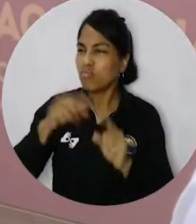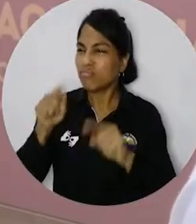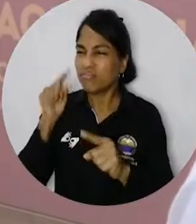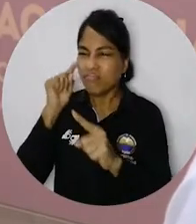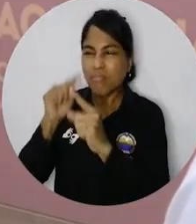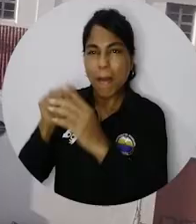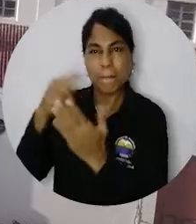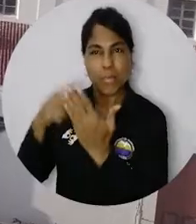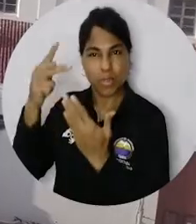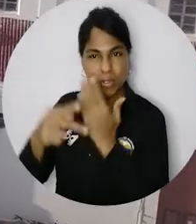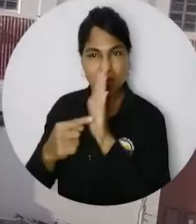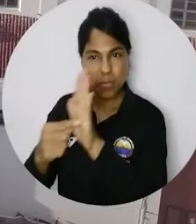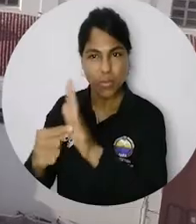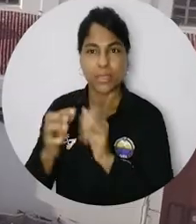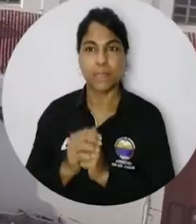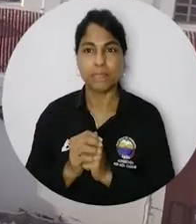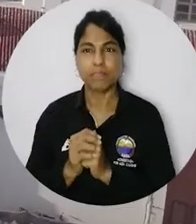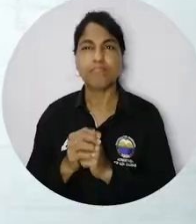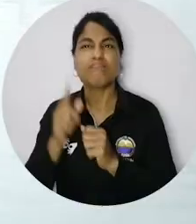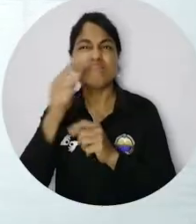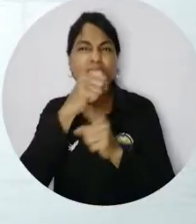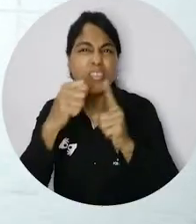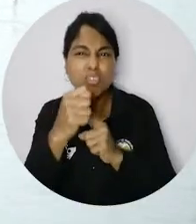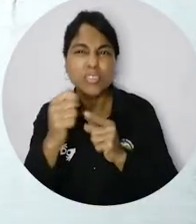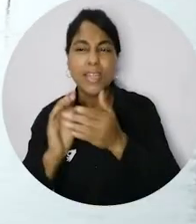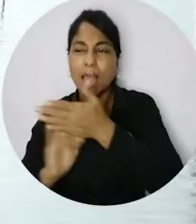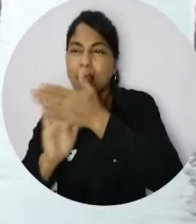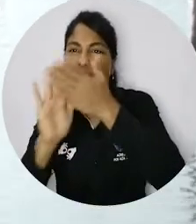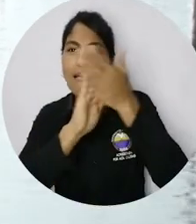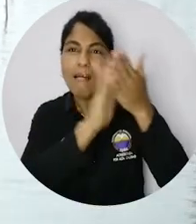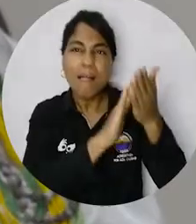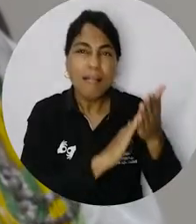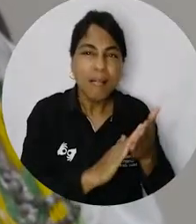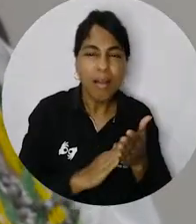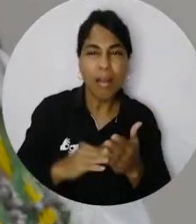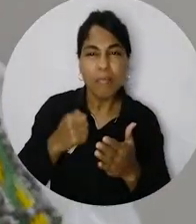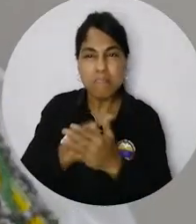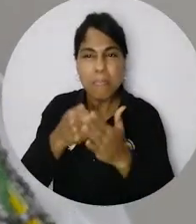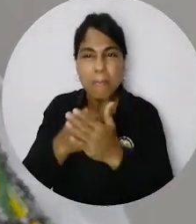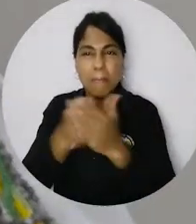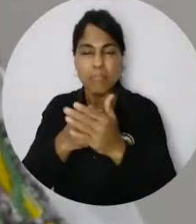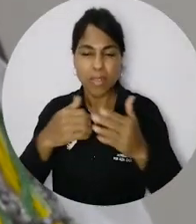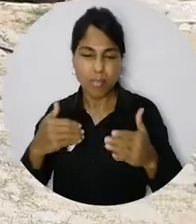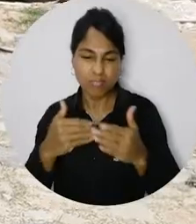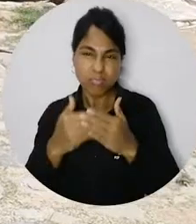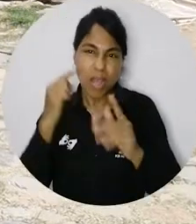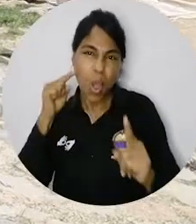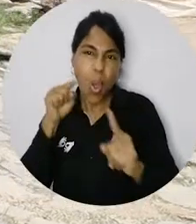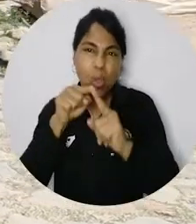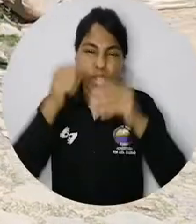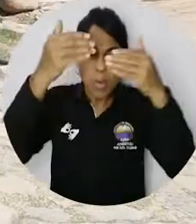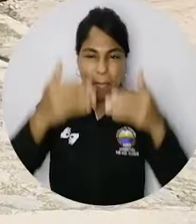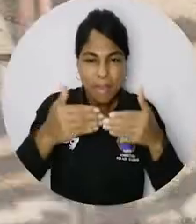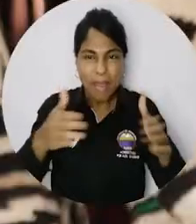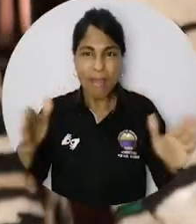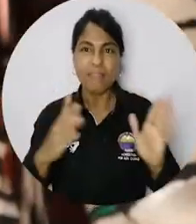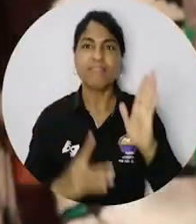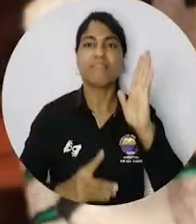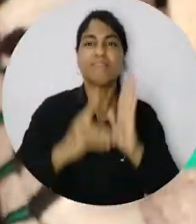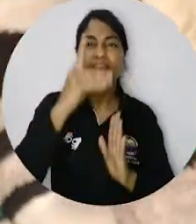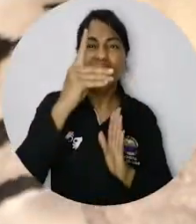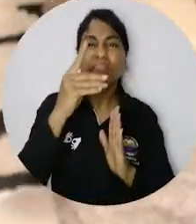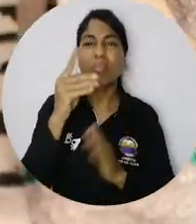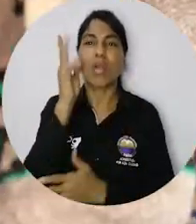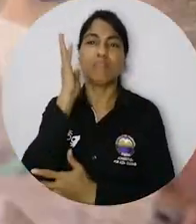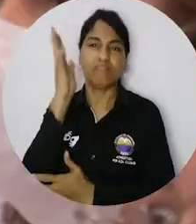nosotros proyectar. Un llamado a cerrar las grietas sociales y trabajar colectivamente en la consecución de las metas trazadas para superar las barreras del